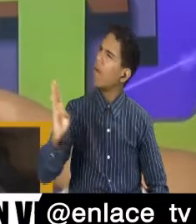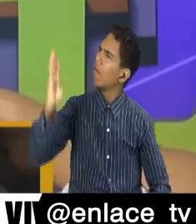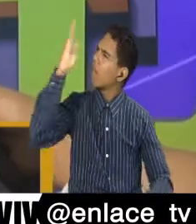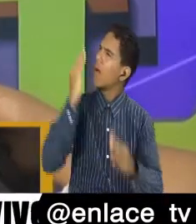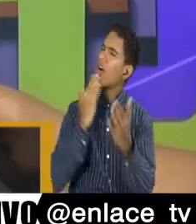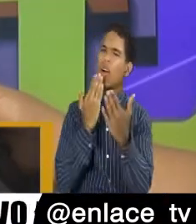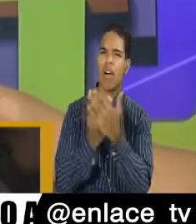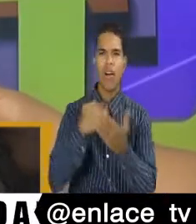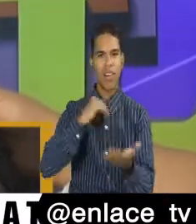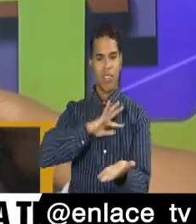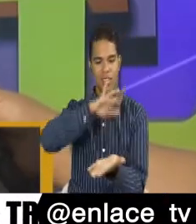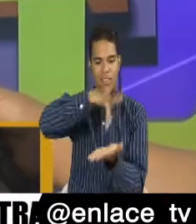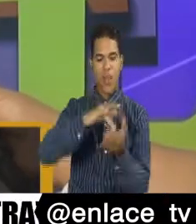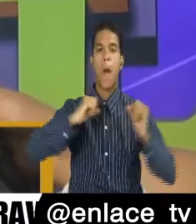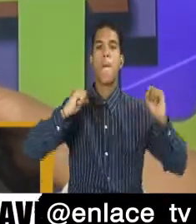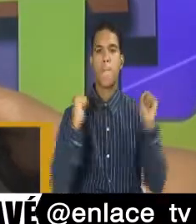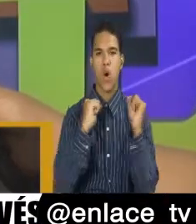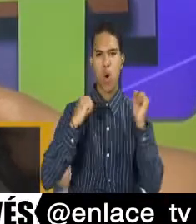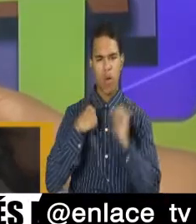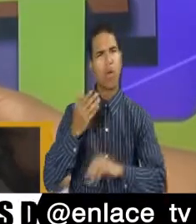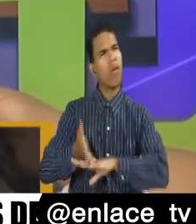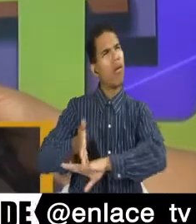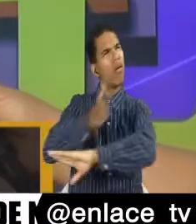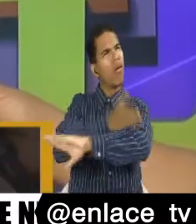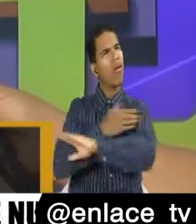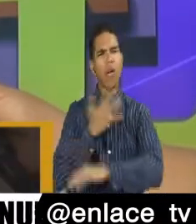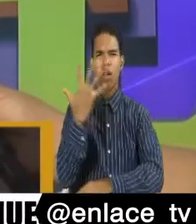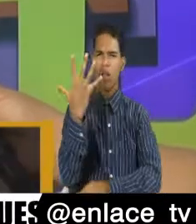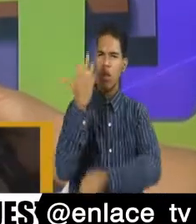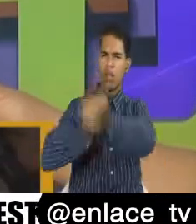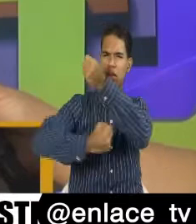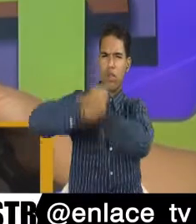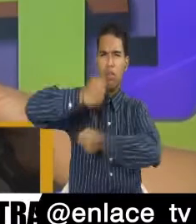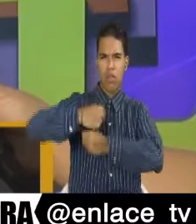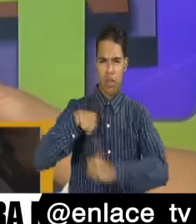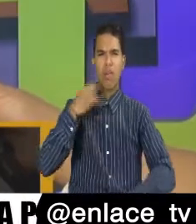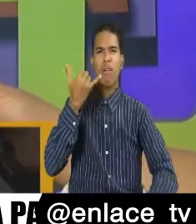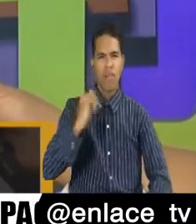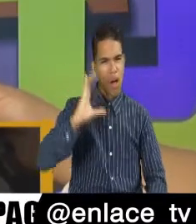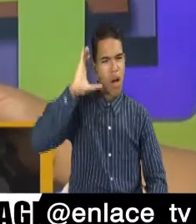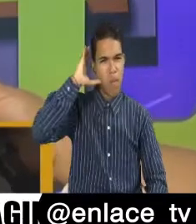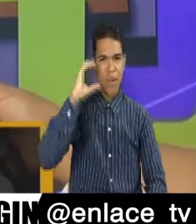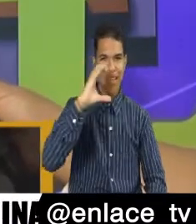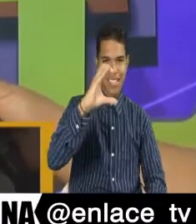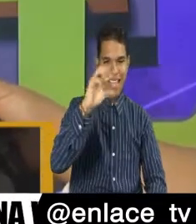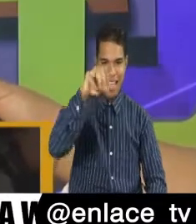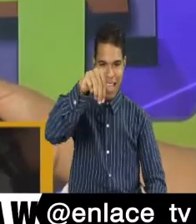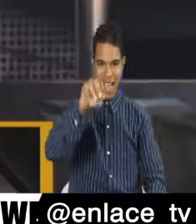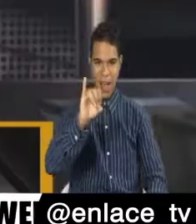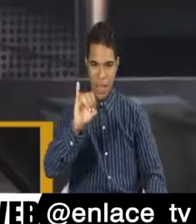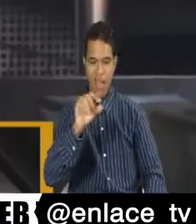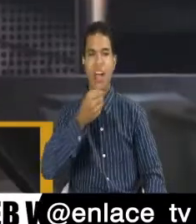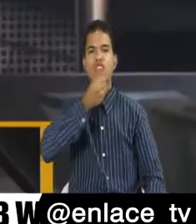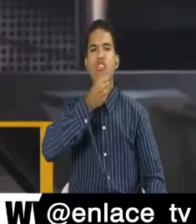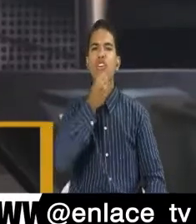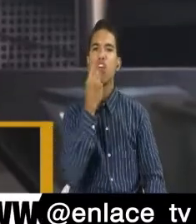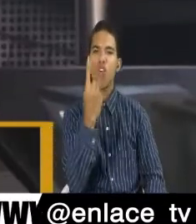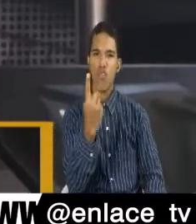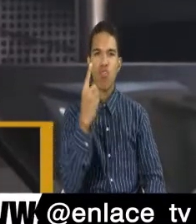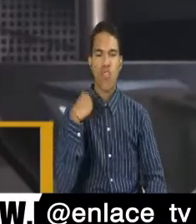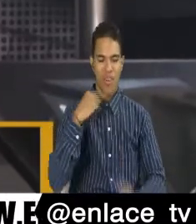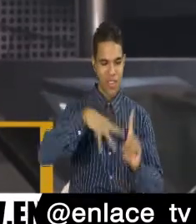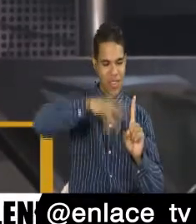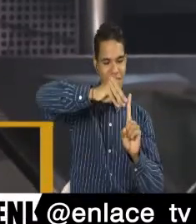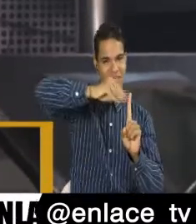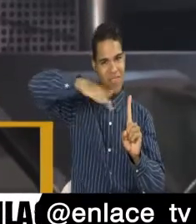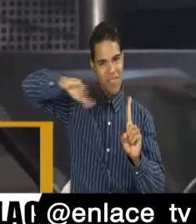Bogotá. Había trabajado hace más o menos unos 5 años como corresponsal de CMI y de Noticias 1 para el Magdalena Medio durante 4 años